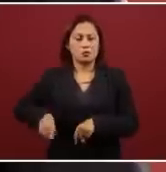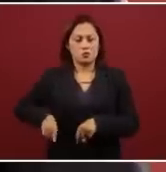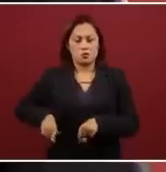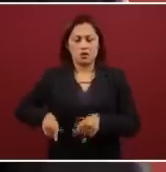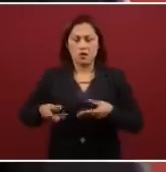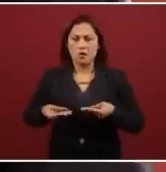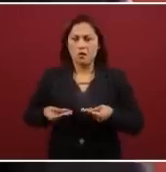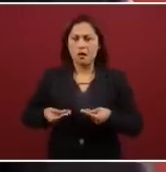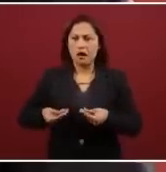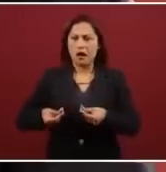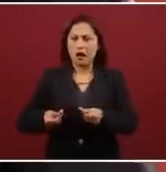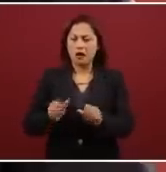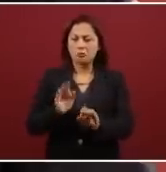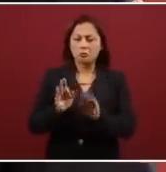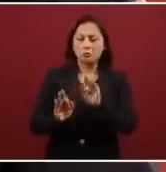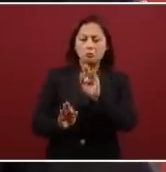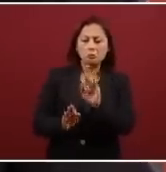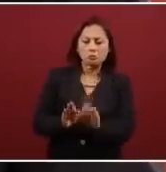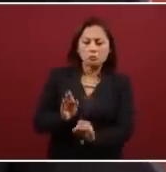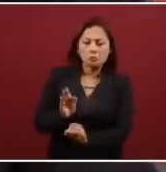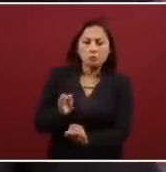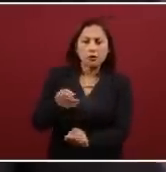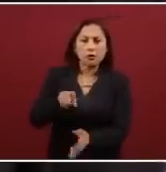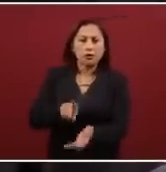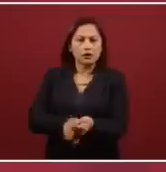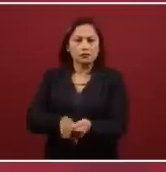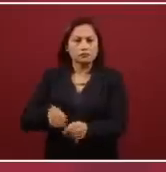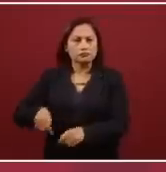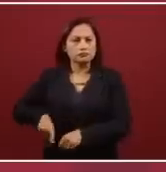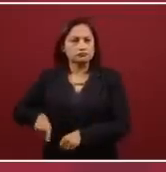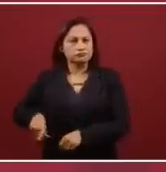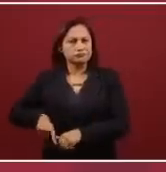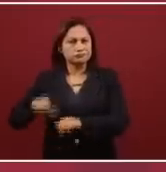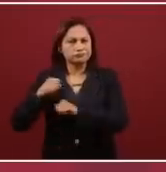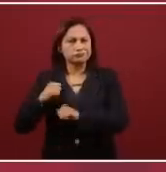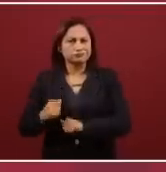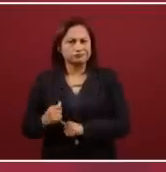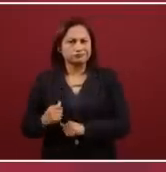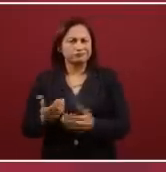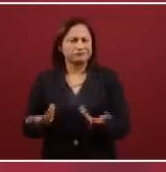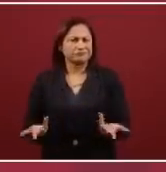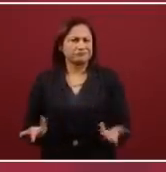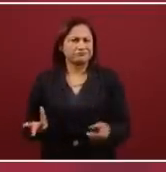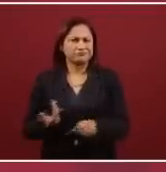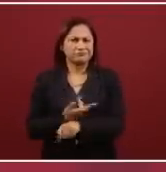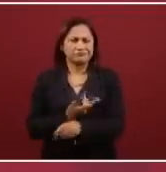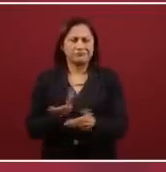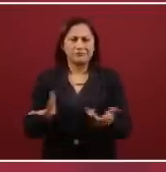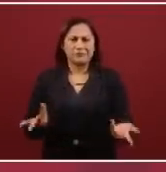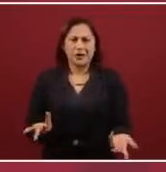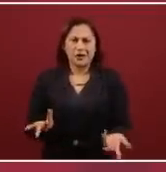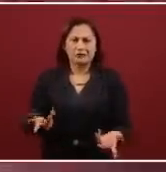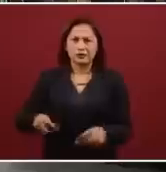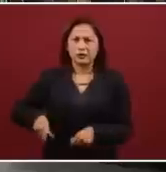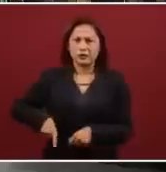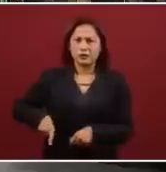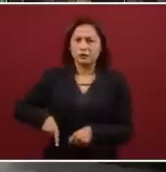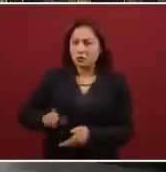Es un gobierno mantenido, y bueno, para nada.